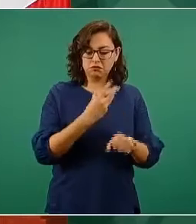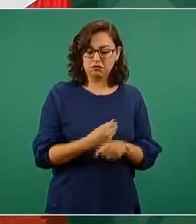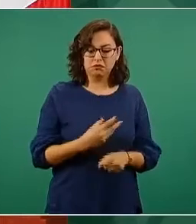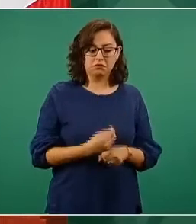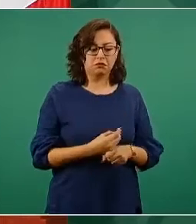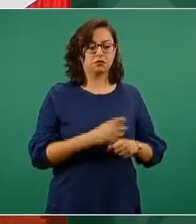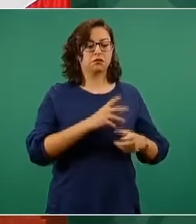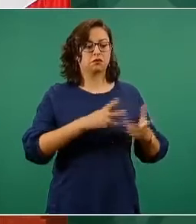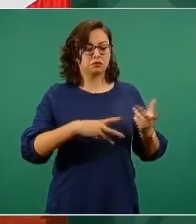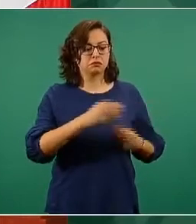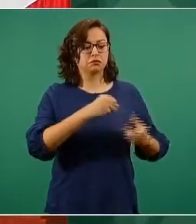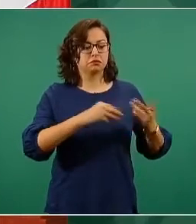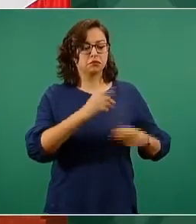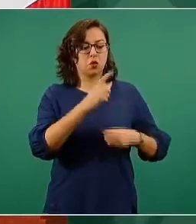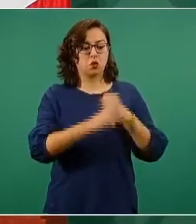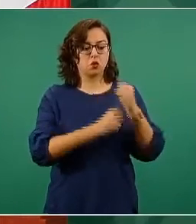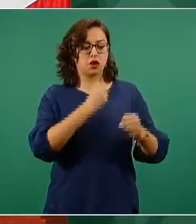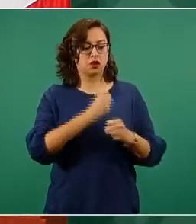utilidades